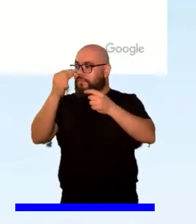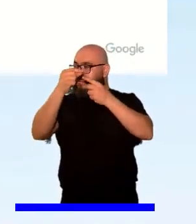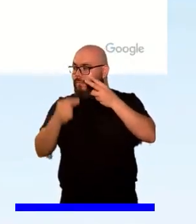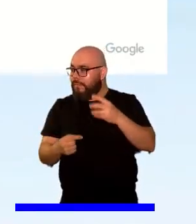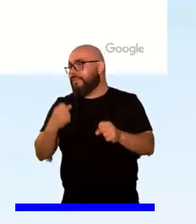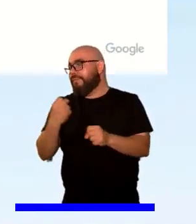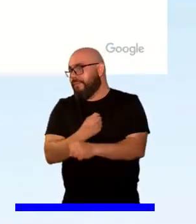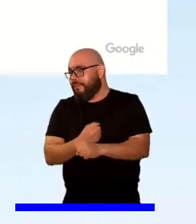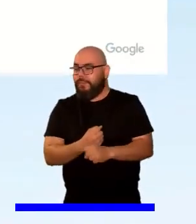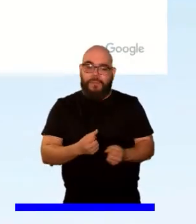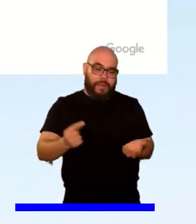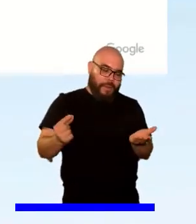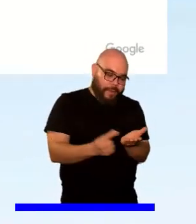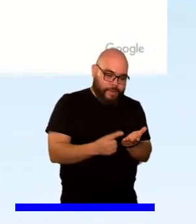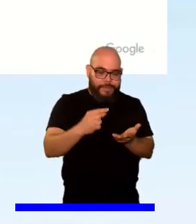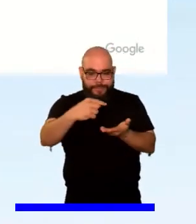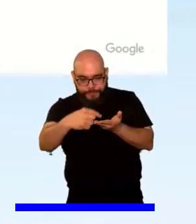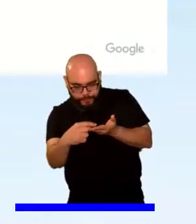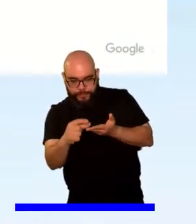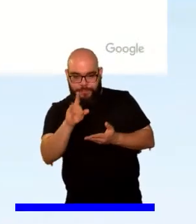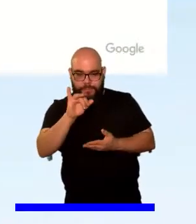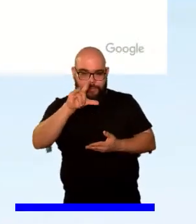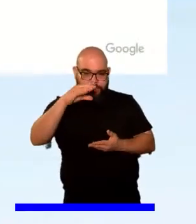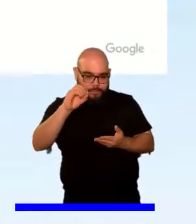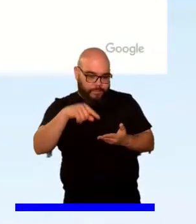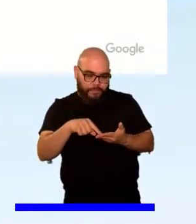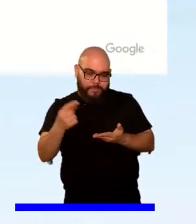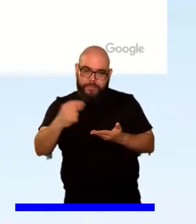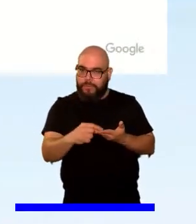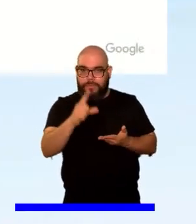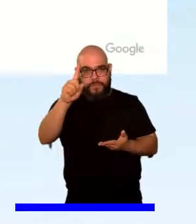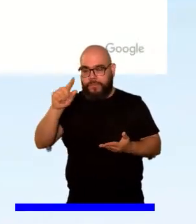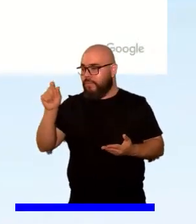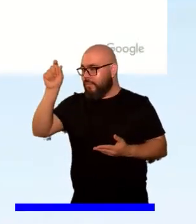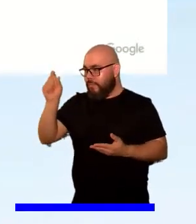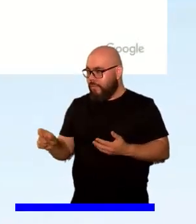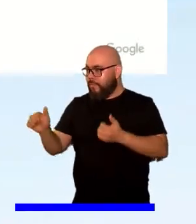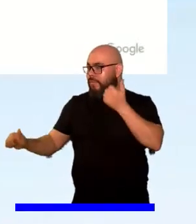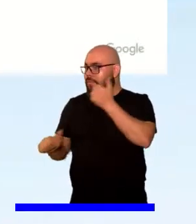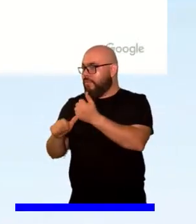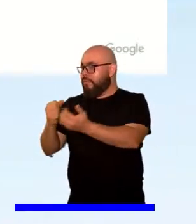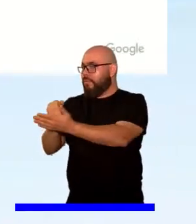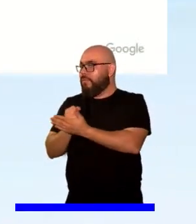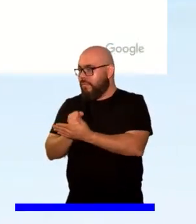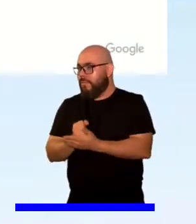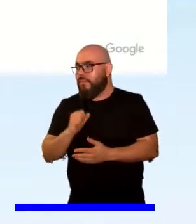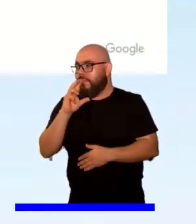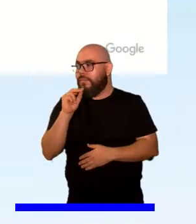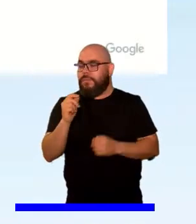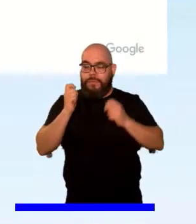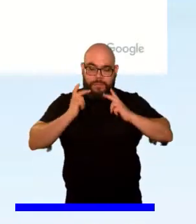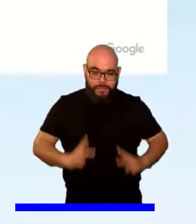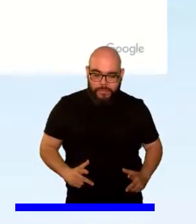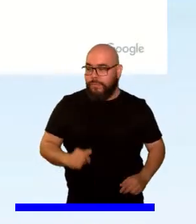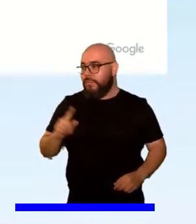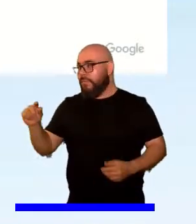hablando de silicio, de TPUs, sino de agentes y de IA agéntica. Y para eso hay que entender cuál es la diferencia